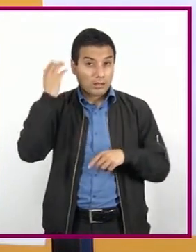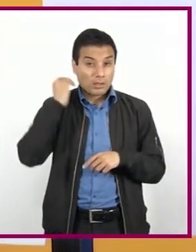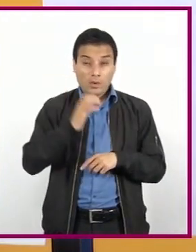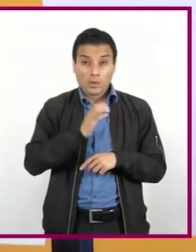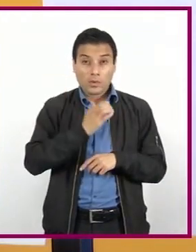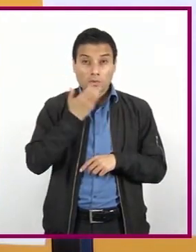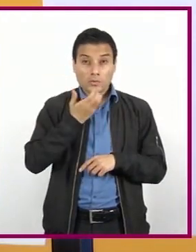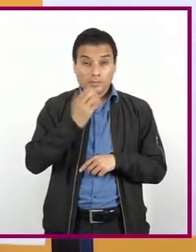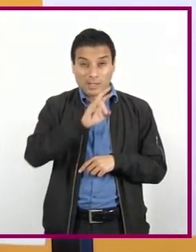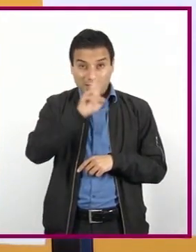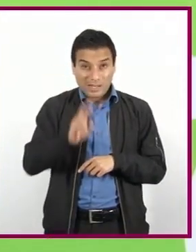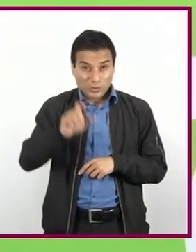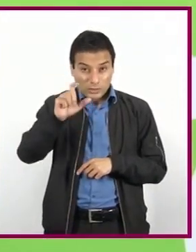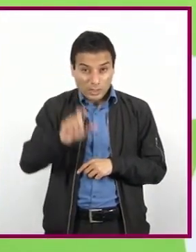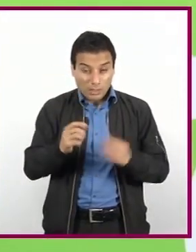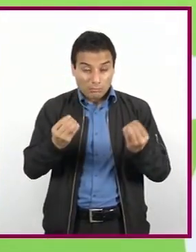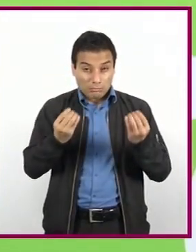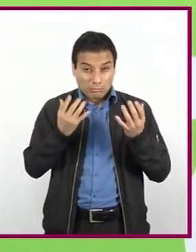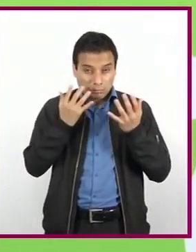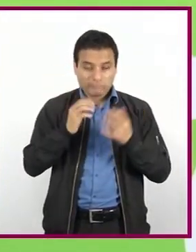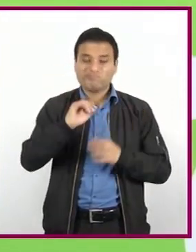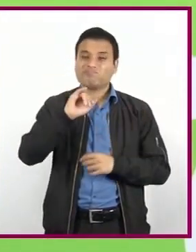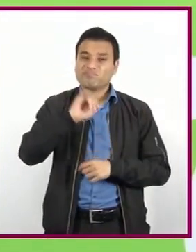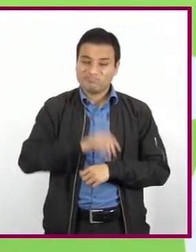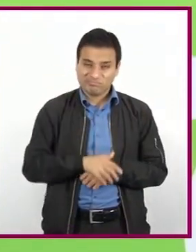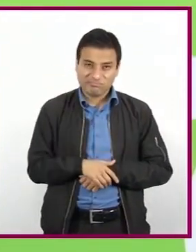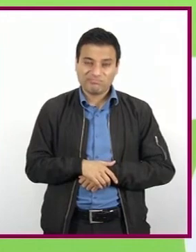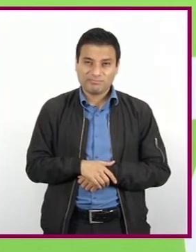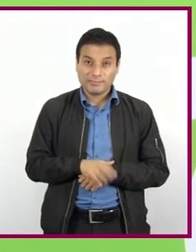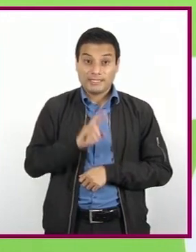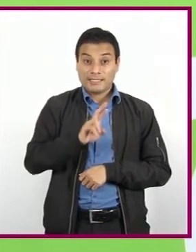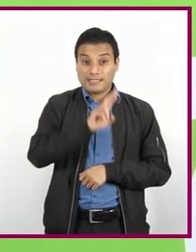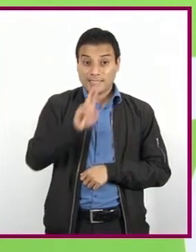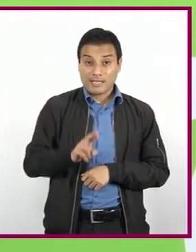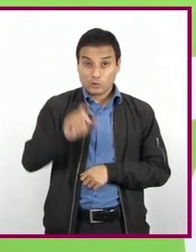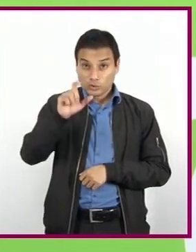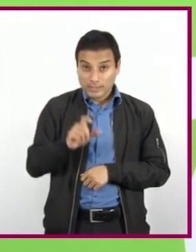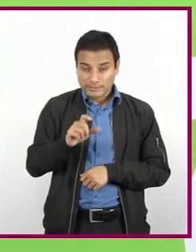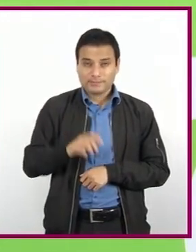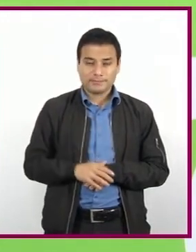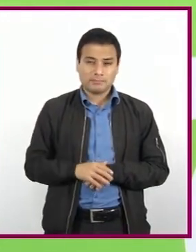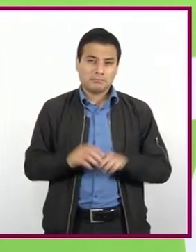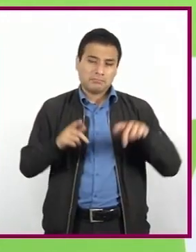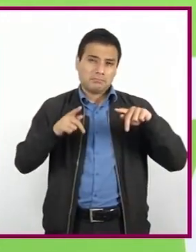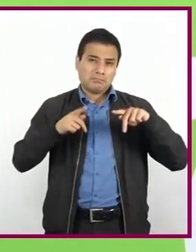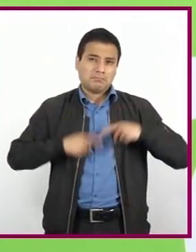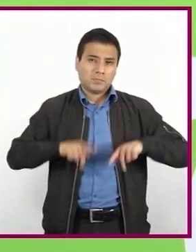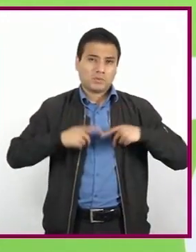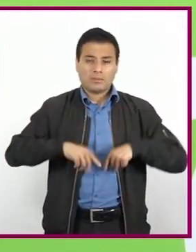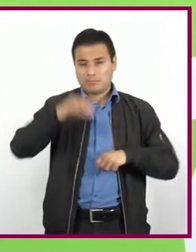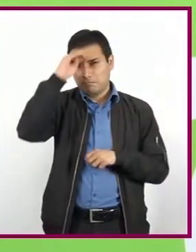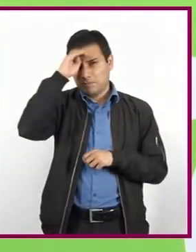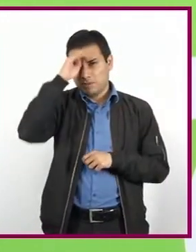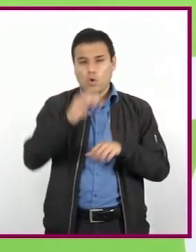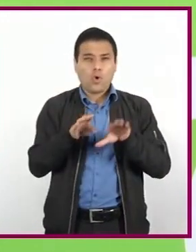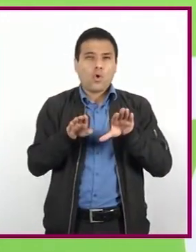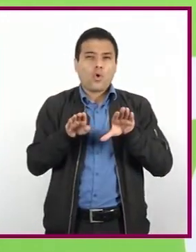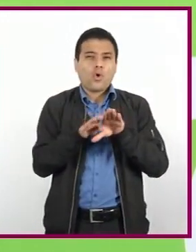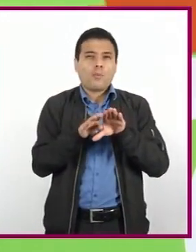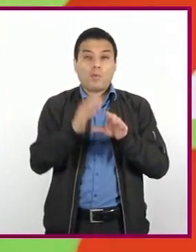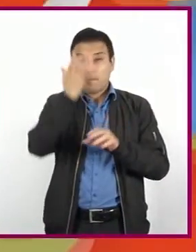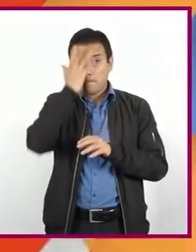saber sus consecuencias? Así es. Los rayos X se llegaron a considerar casi como un truco de